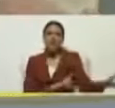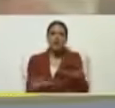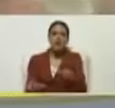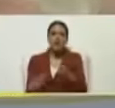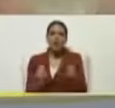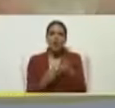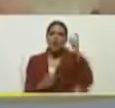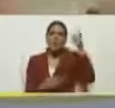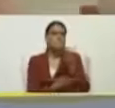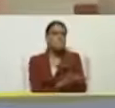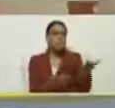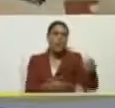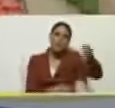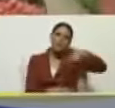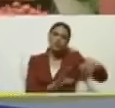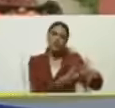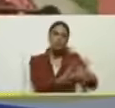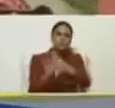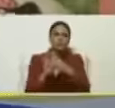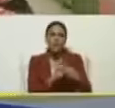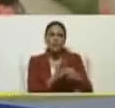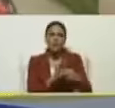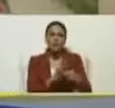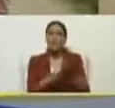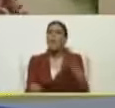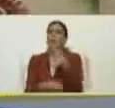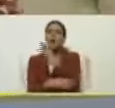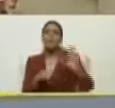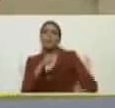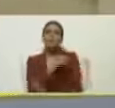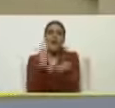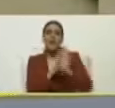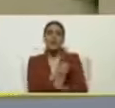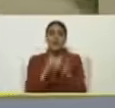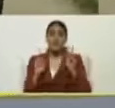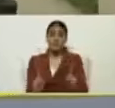pueblo para hacer lo que hay que hacer.